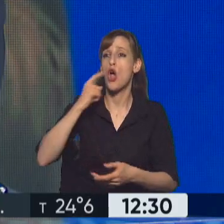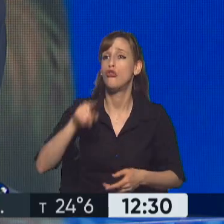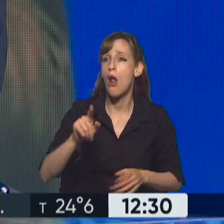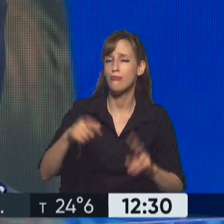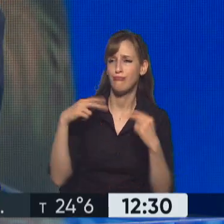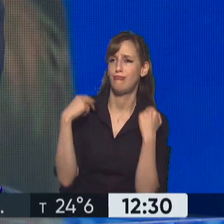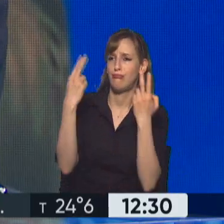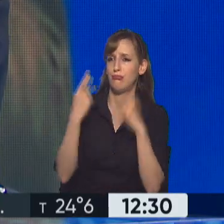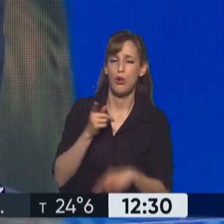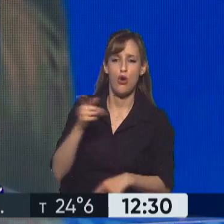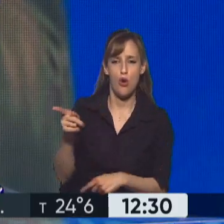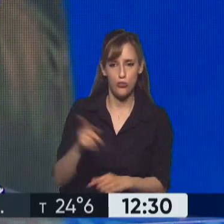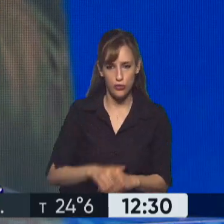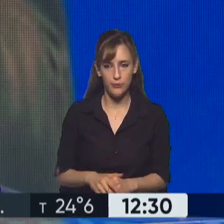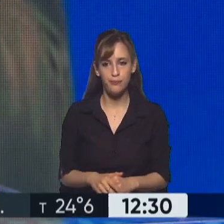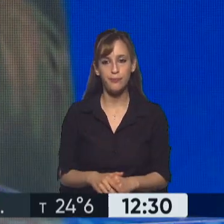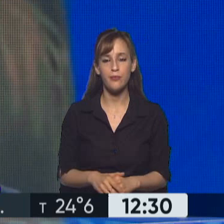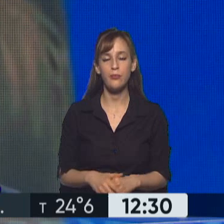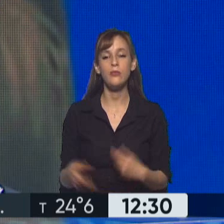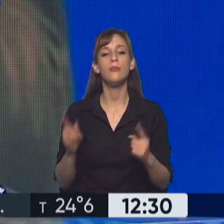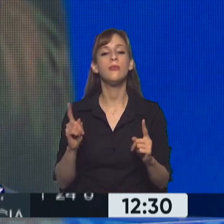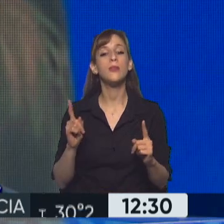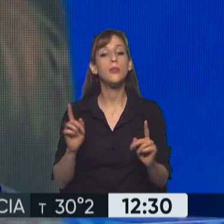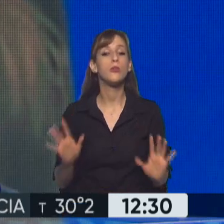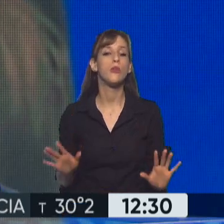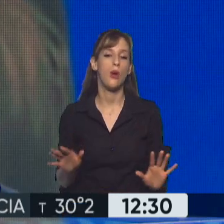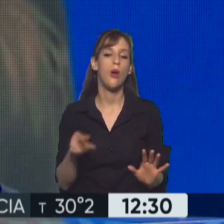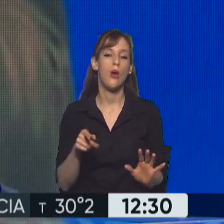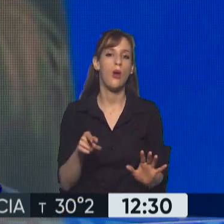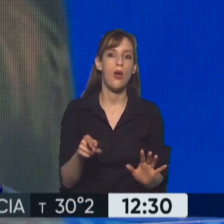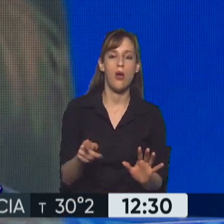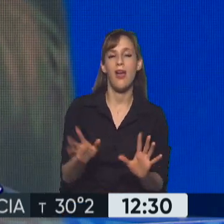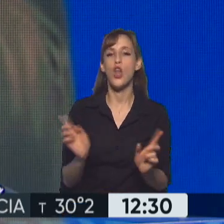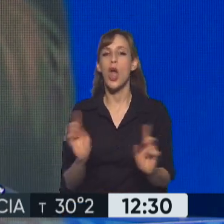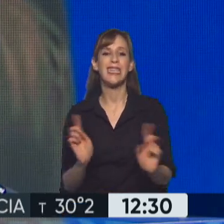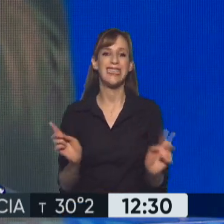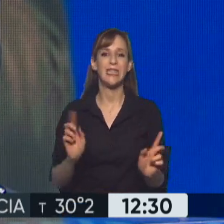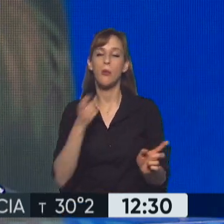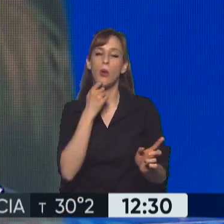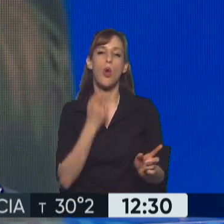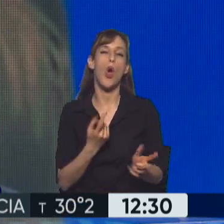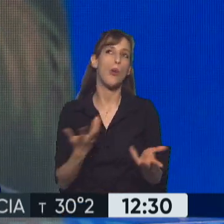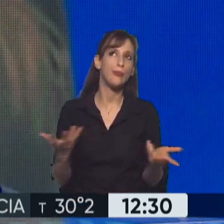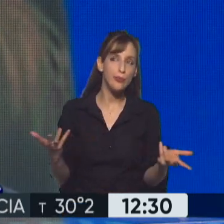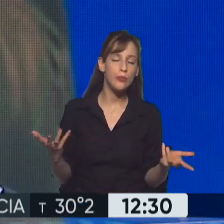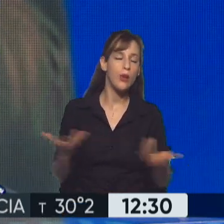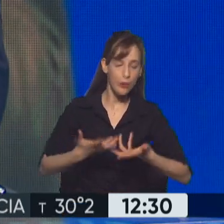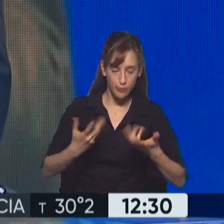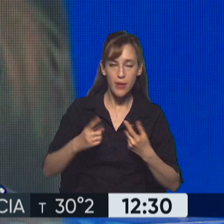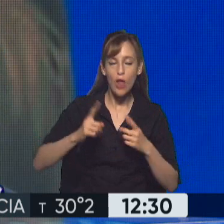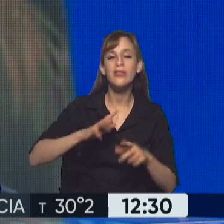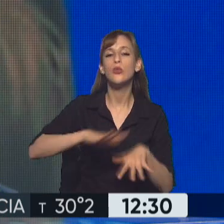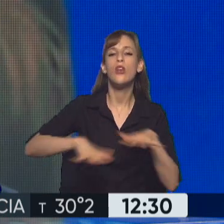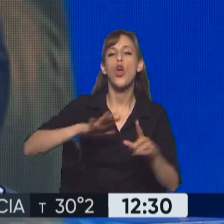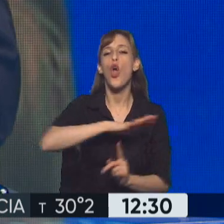de todo esto no hizo mención a estas políticas explícitamente definiéndose por una o por otra. Pero el contexto de todo esto, recordemos, hubo una